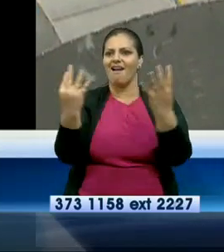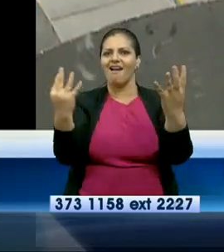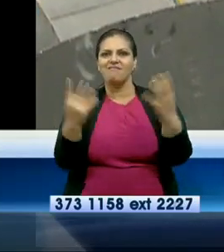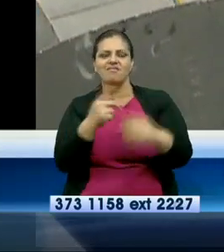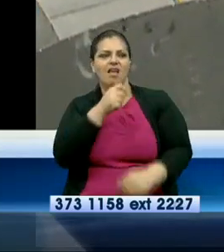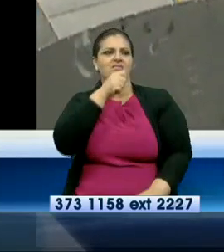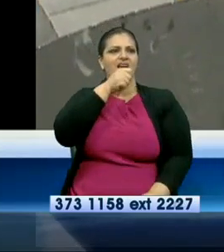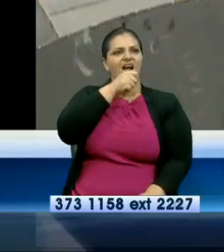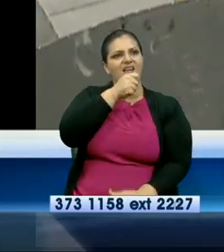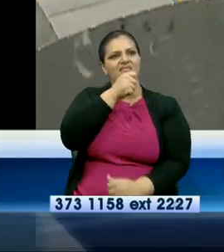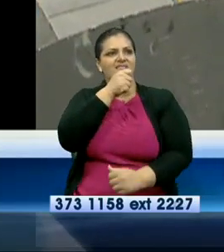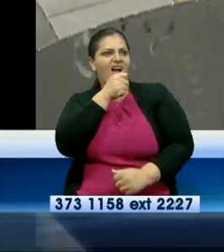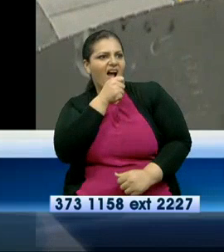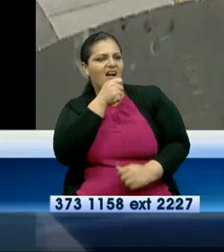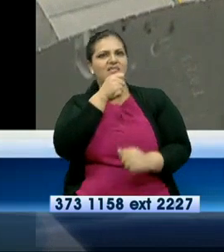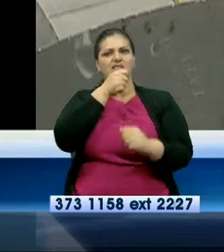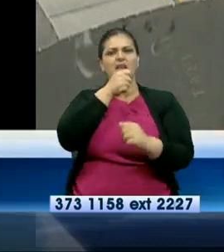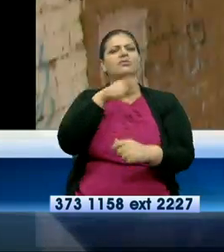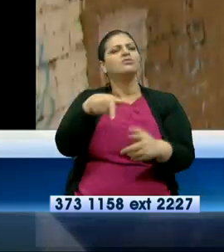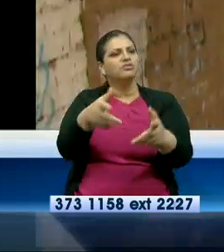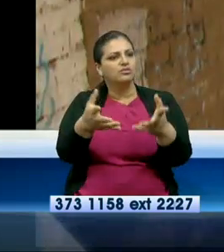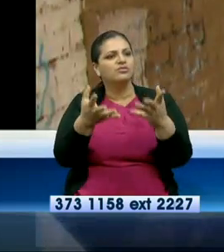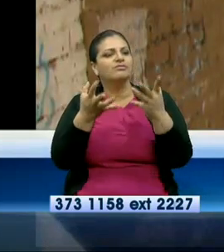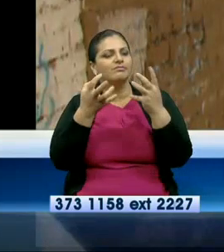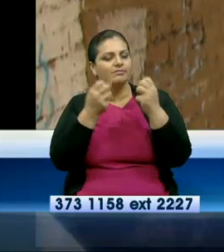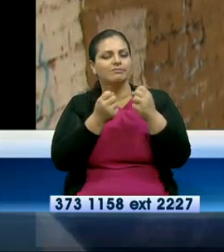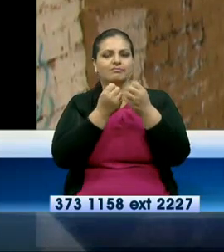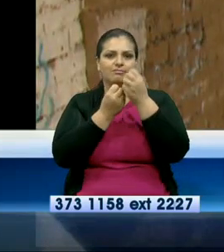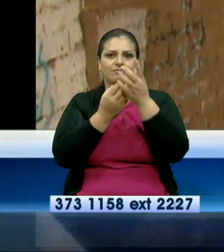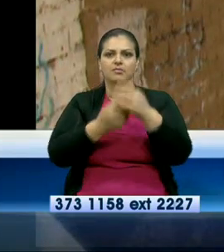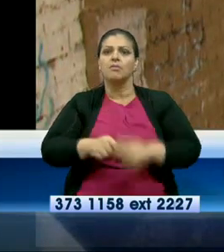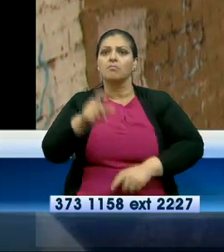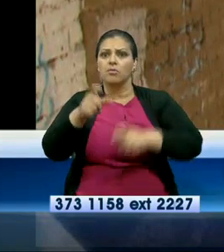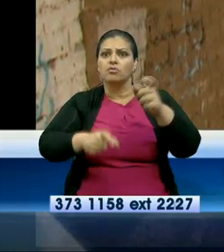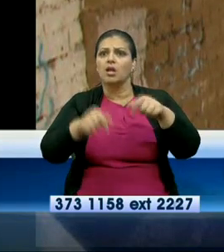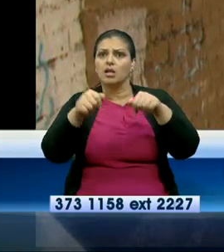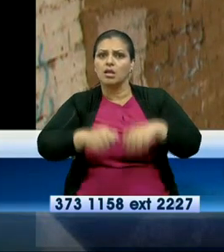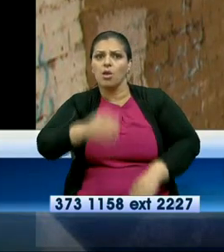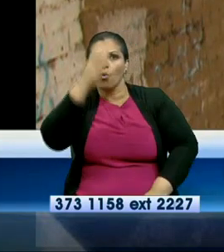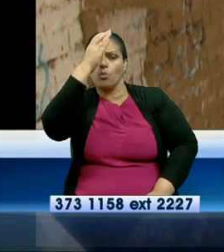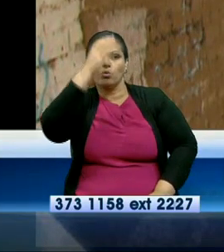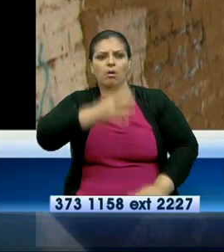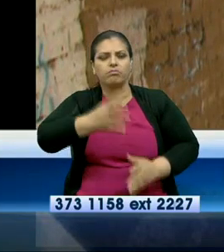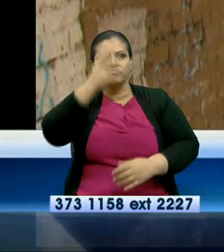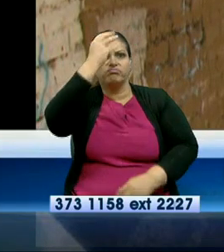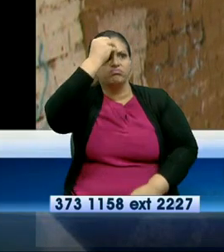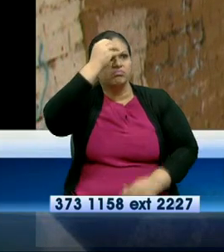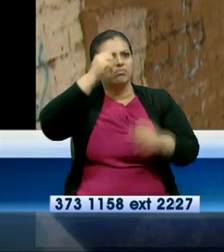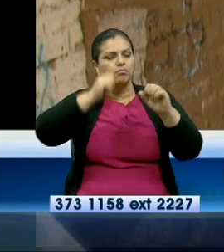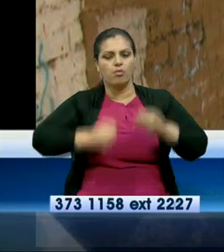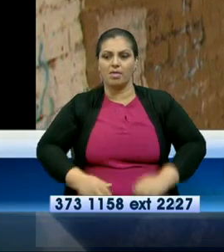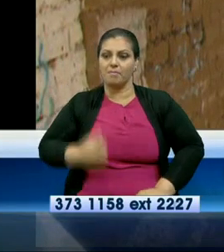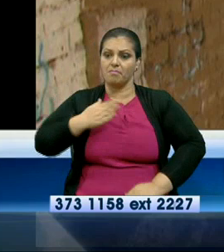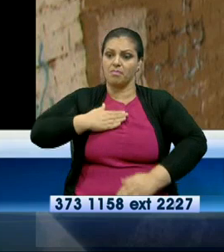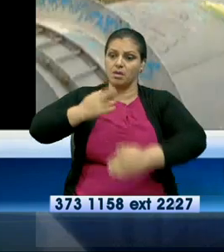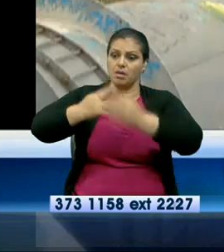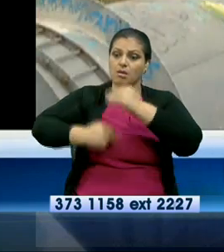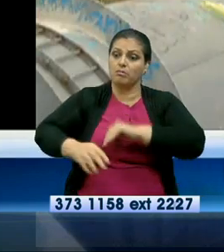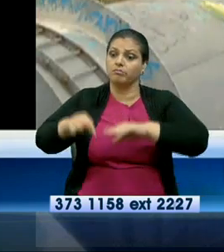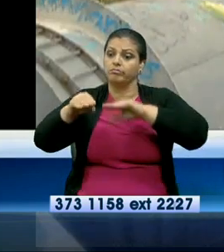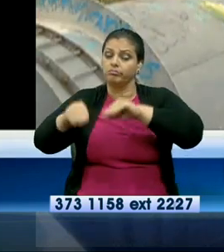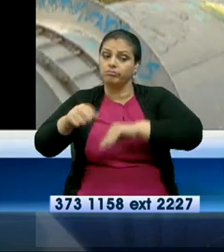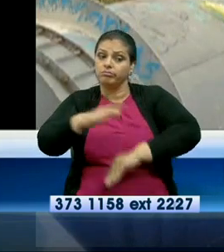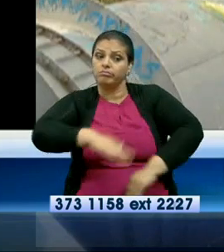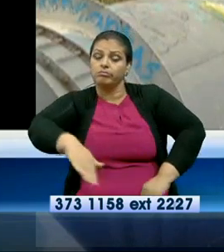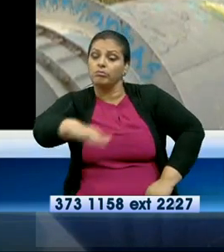se van perdiendo esas tradiciones, esa cultura, por lo menos poder tener un material para nuestros hijos y decirles, miren, esto fue Cumbayá alguna